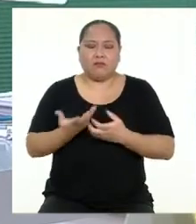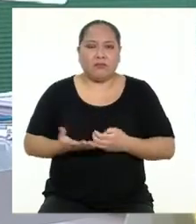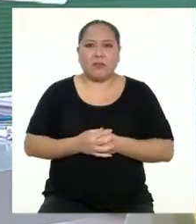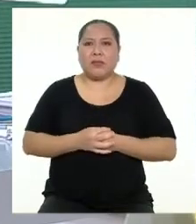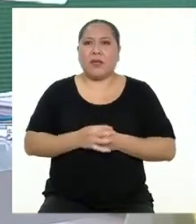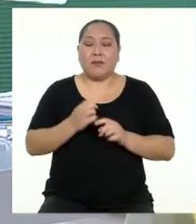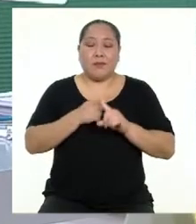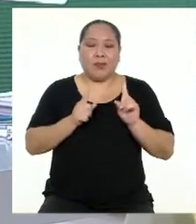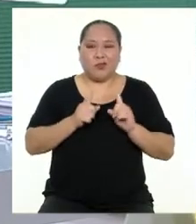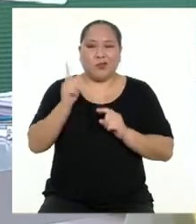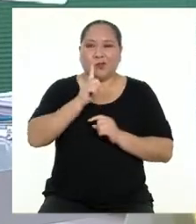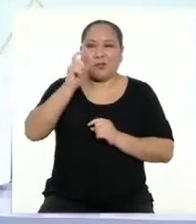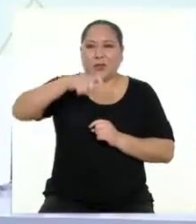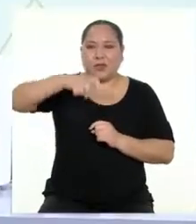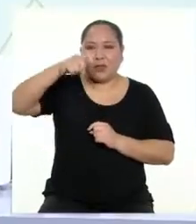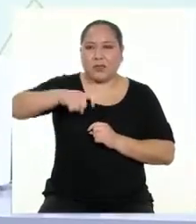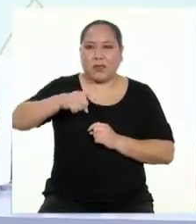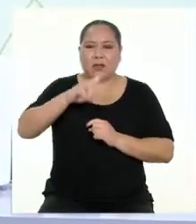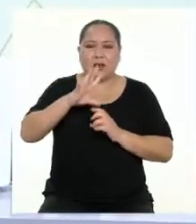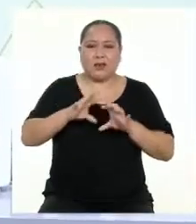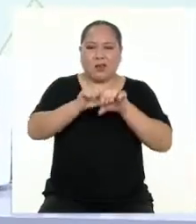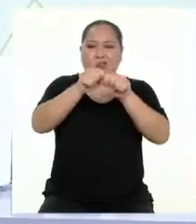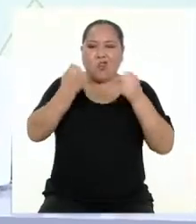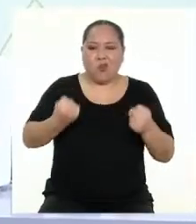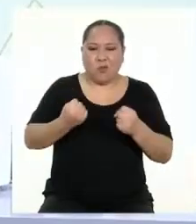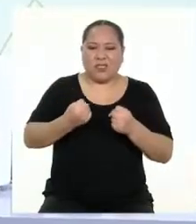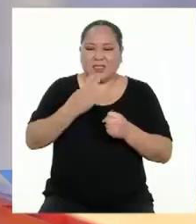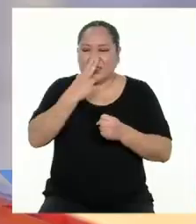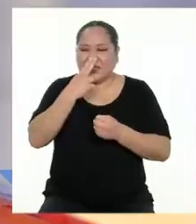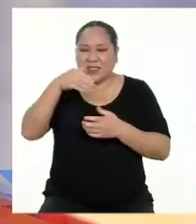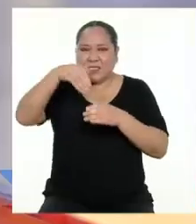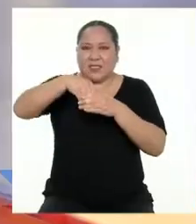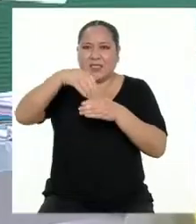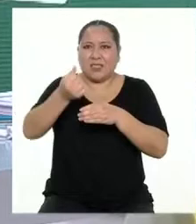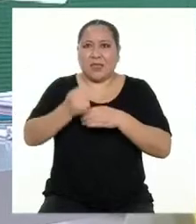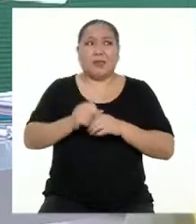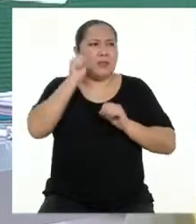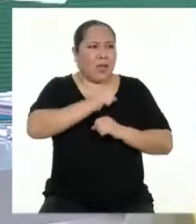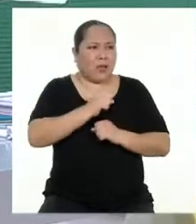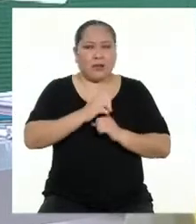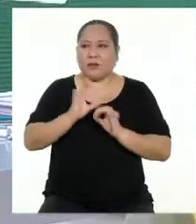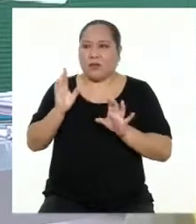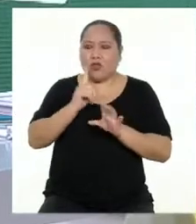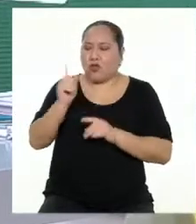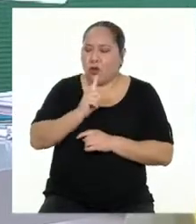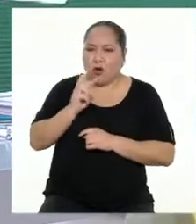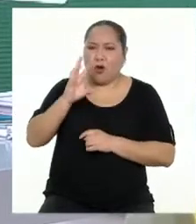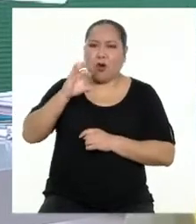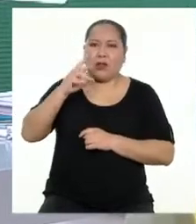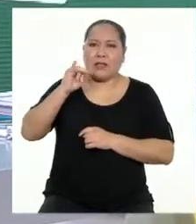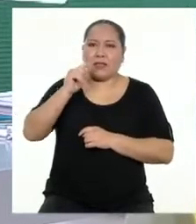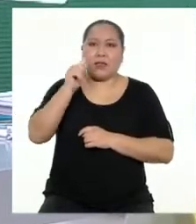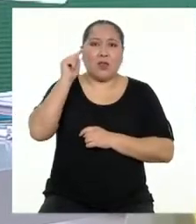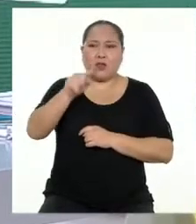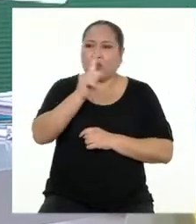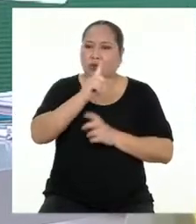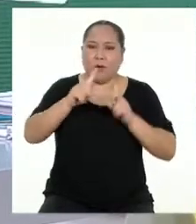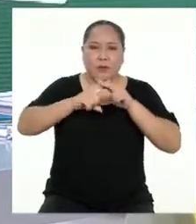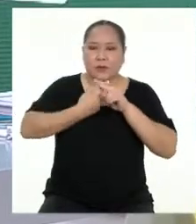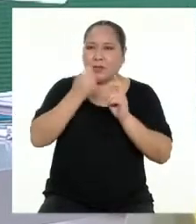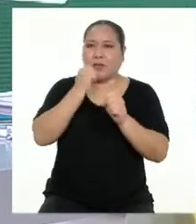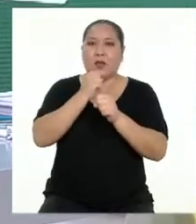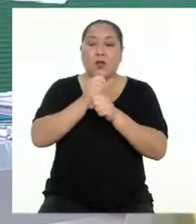pero creo que no es necesario que rompas esa alcancía. ¡Así es! No, Cristina, tú no tienes que ponerte a trabajar.